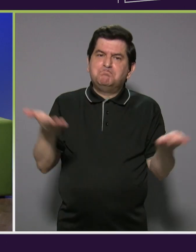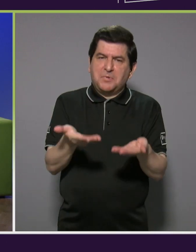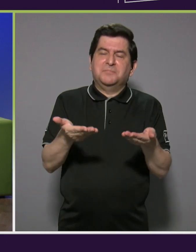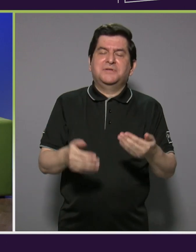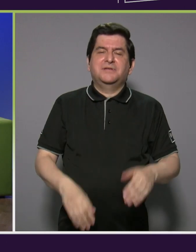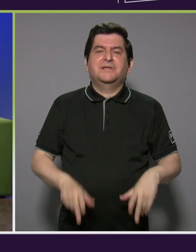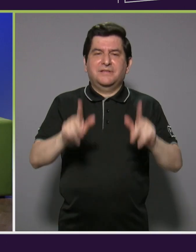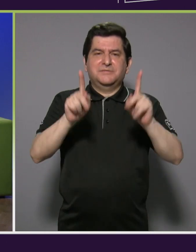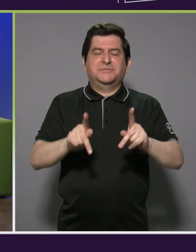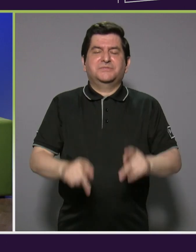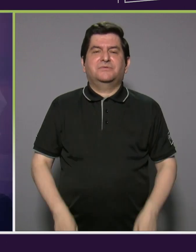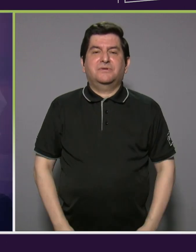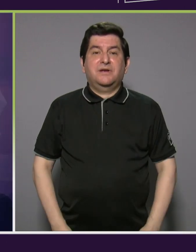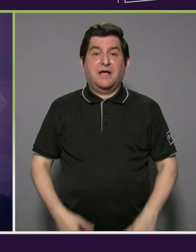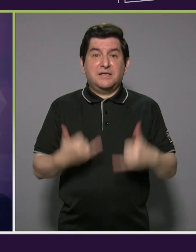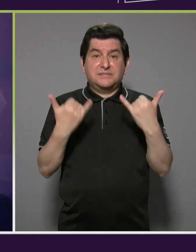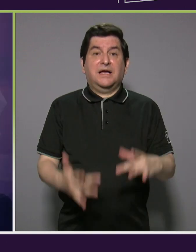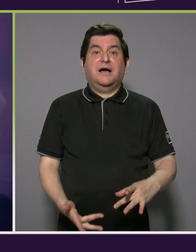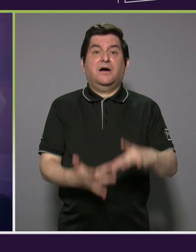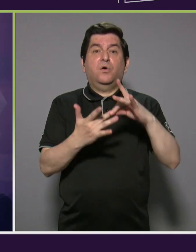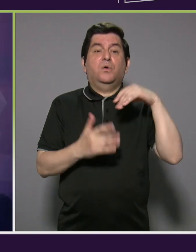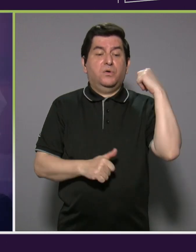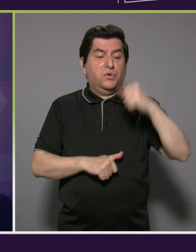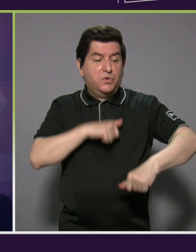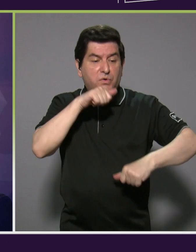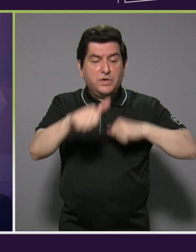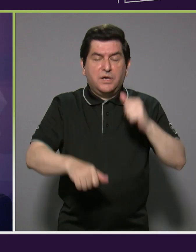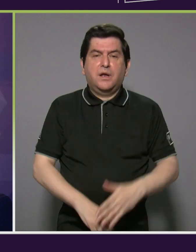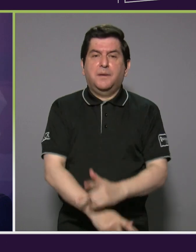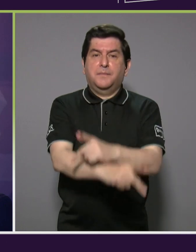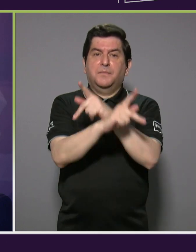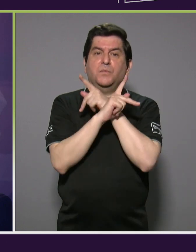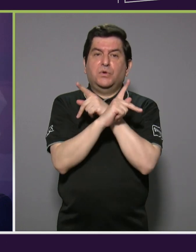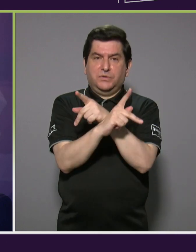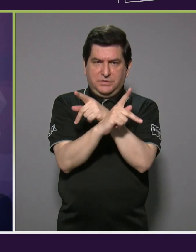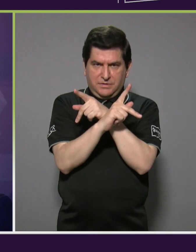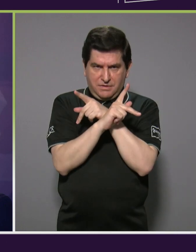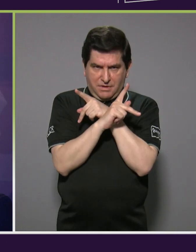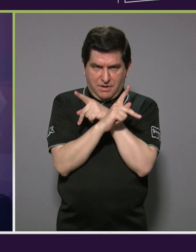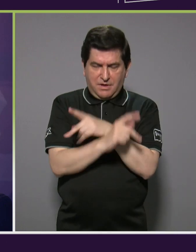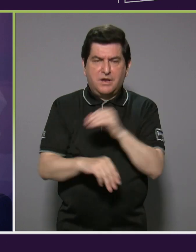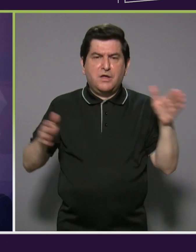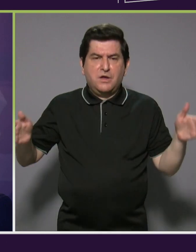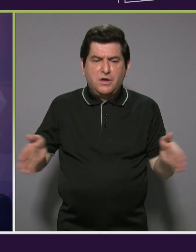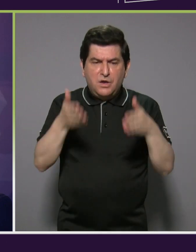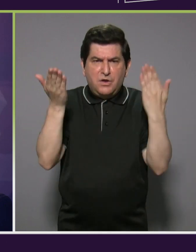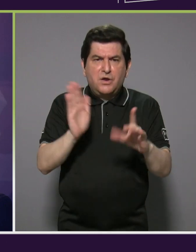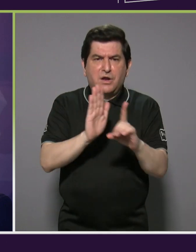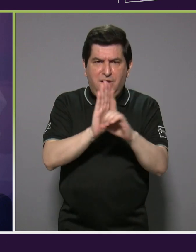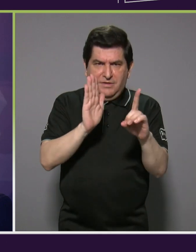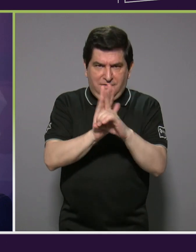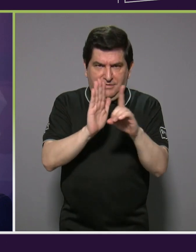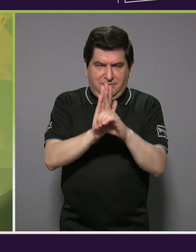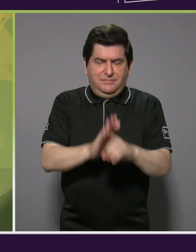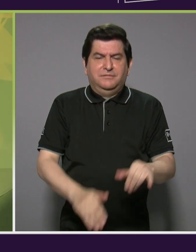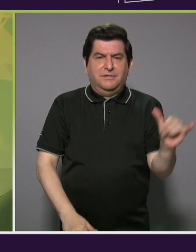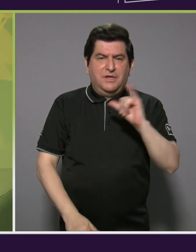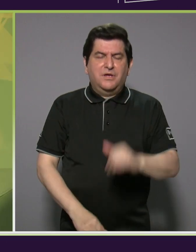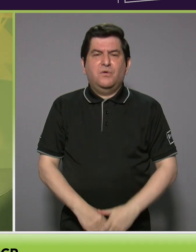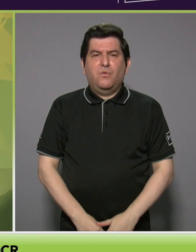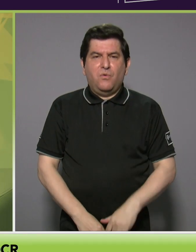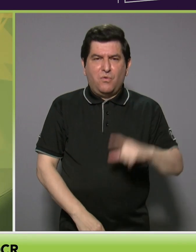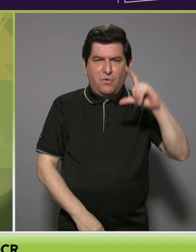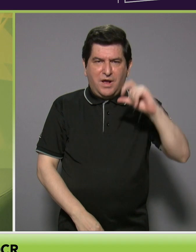Tenemos ahora más que nunca que luchar para proteger y promover nuestros derechos. Sí, que también están en Instagram